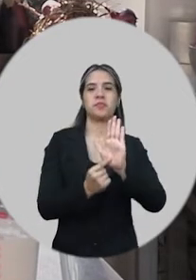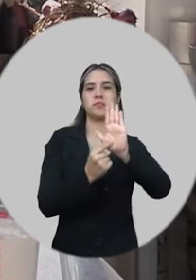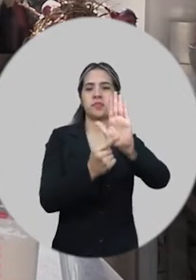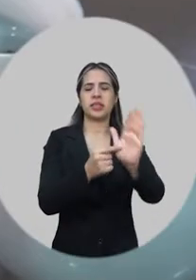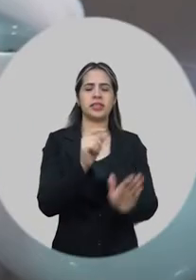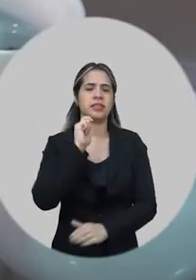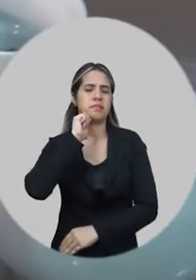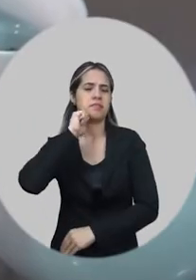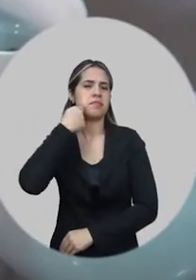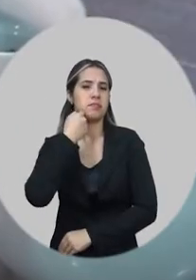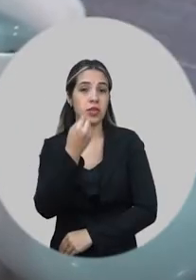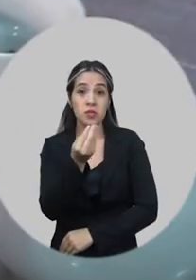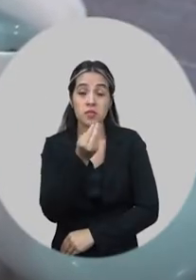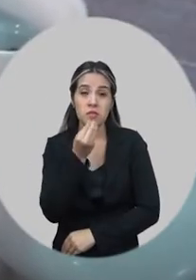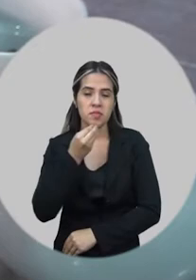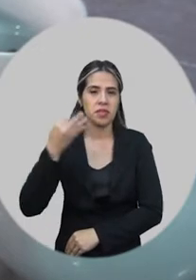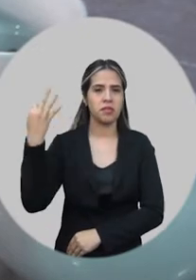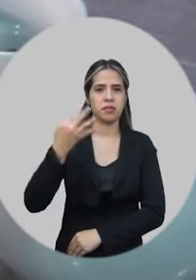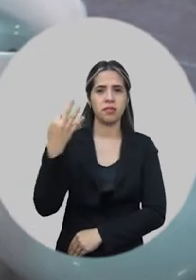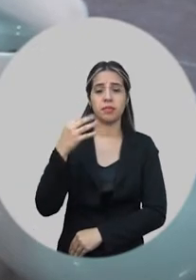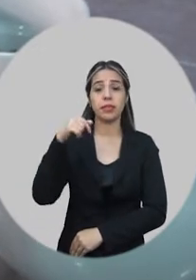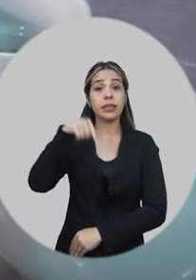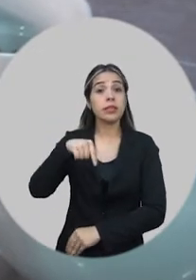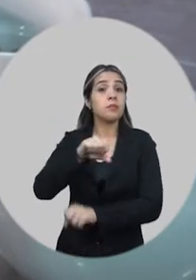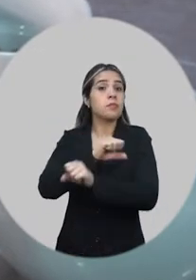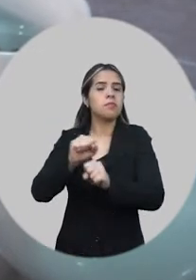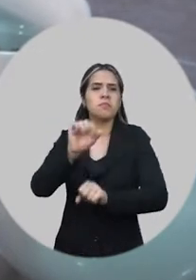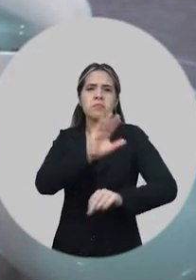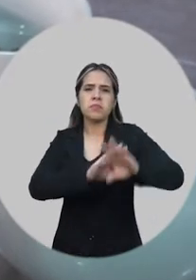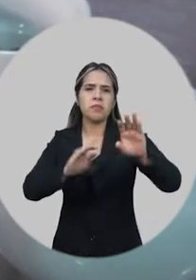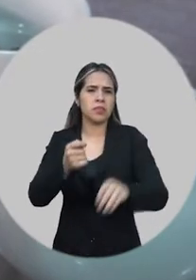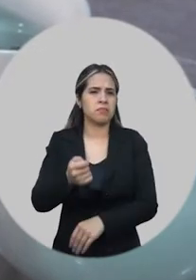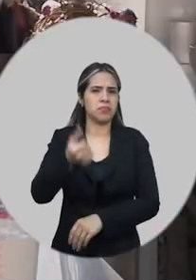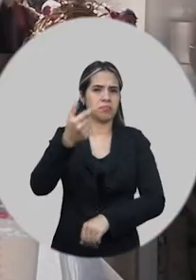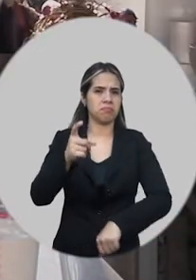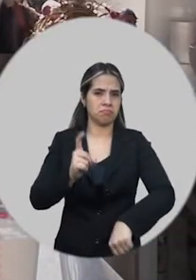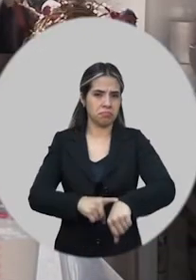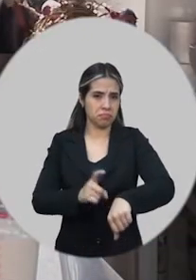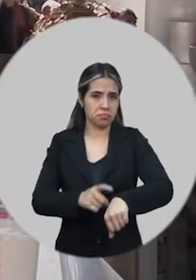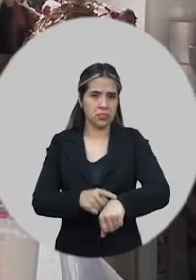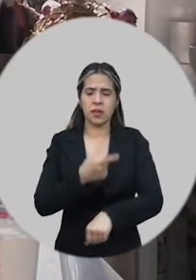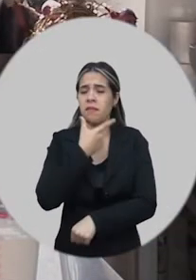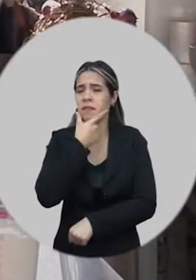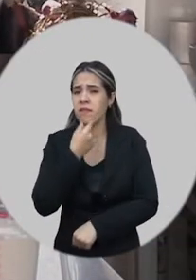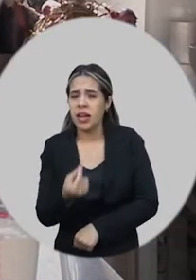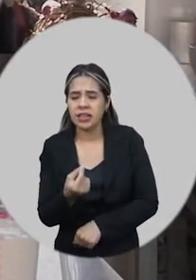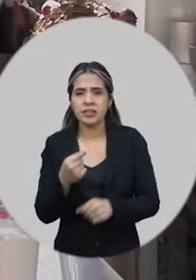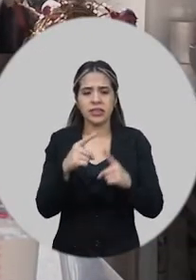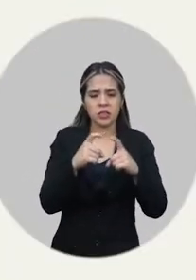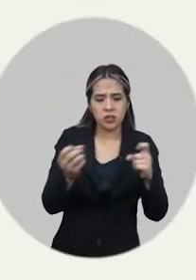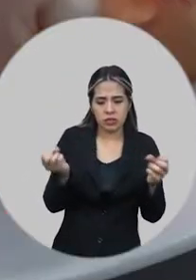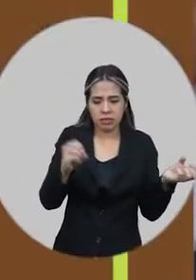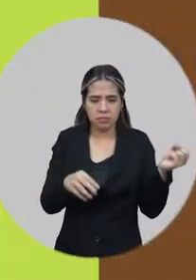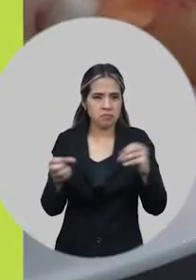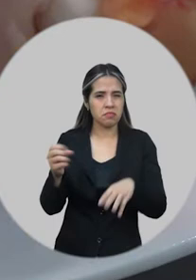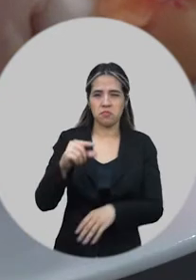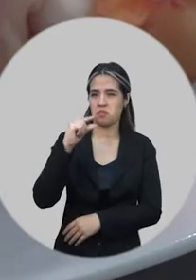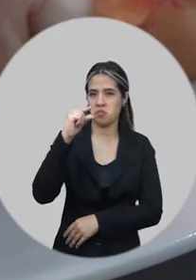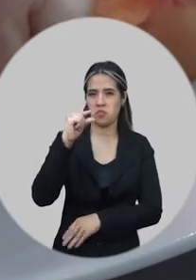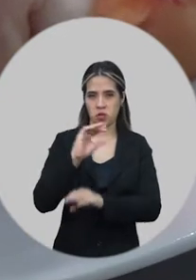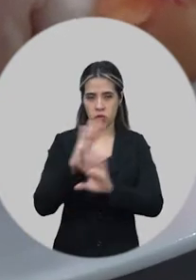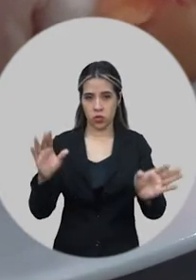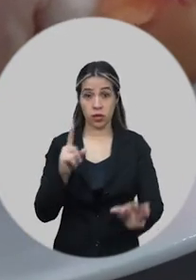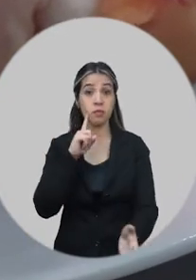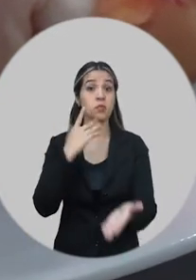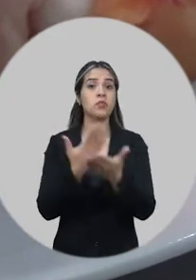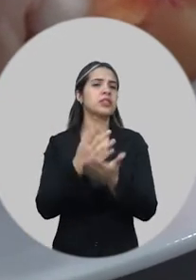deliciosa. Es algo que podemos prepararlo en poco tiempo porque es muy fácil y lleva pocos ingredientes. Les cuento qué